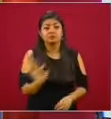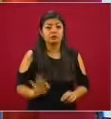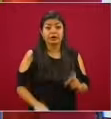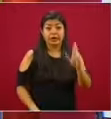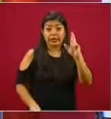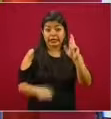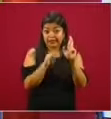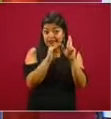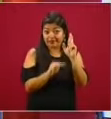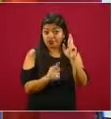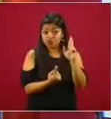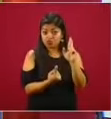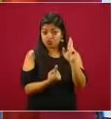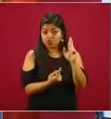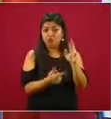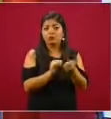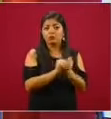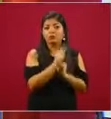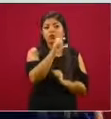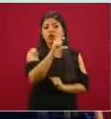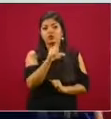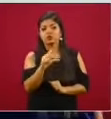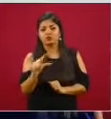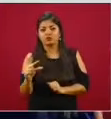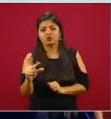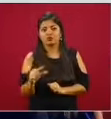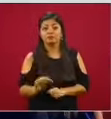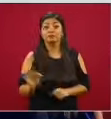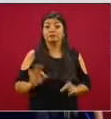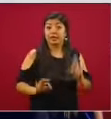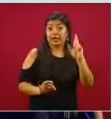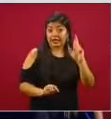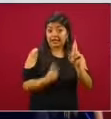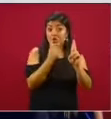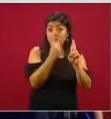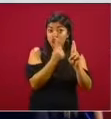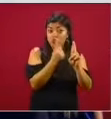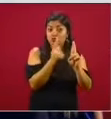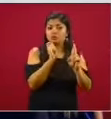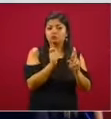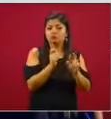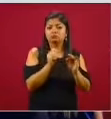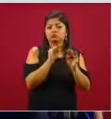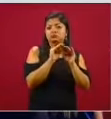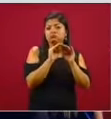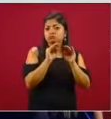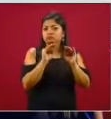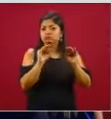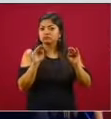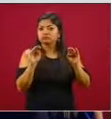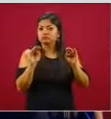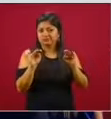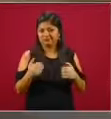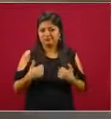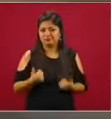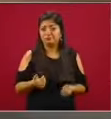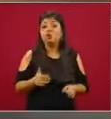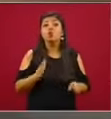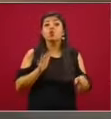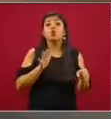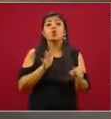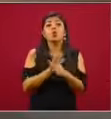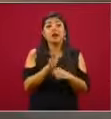menor de 1, la epidemia empieza a disminuir. Si R es 1, la epidemia se conserva. Entonces, la meta